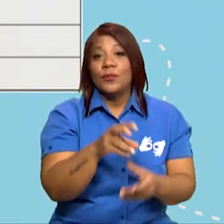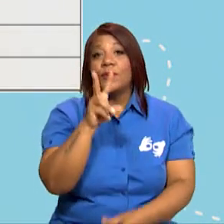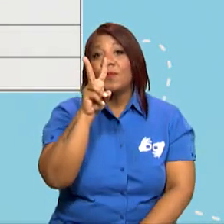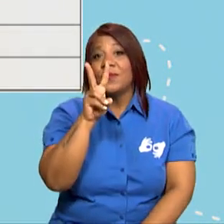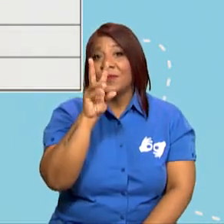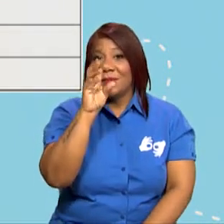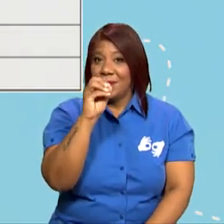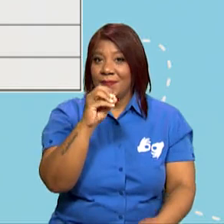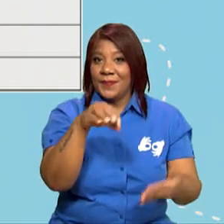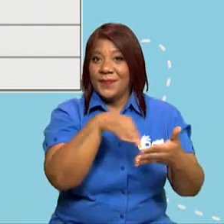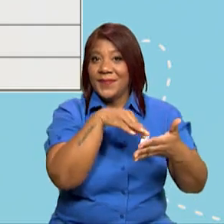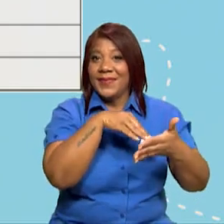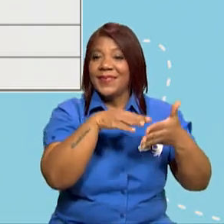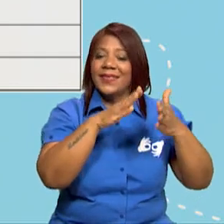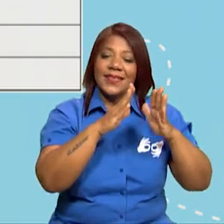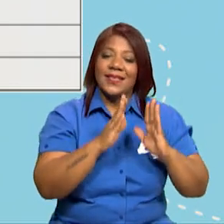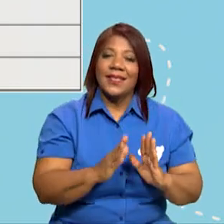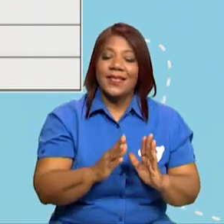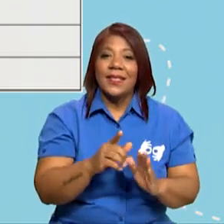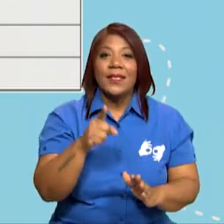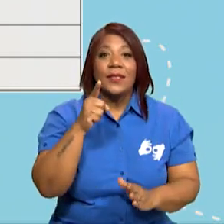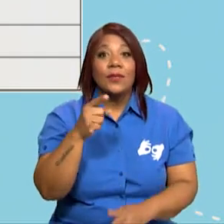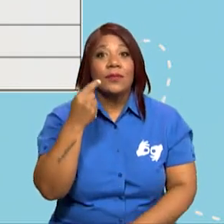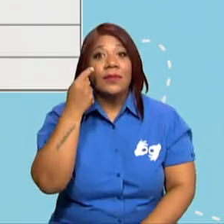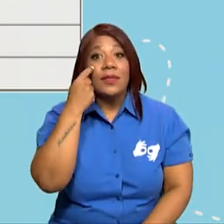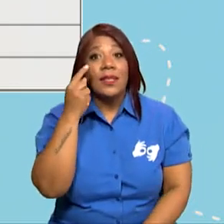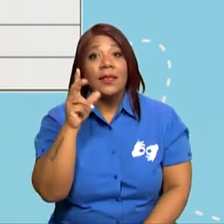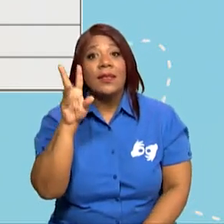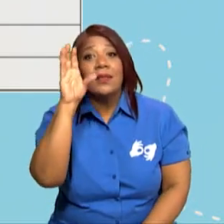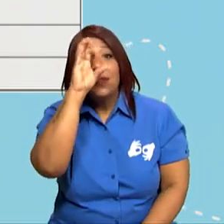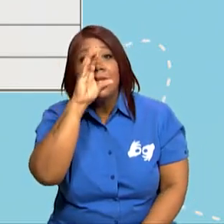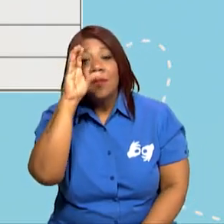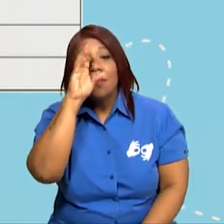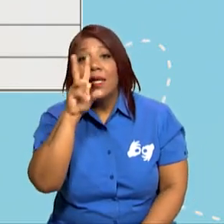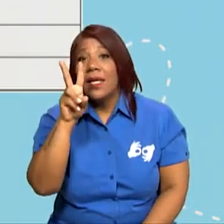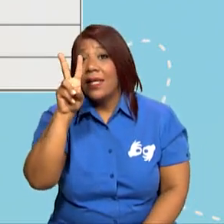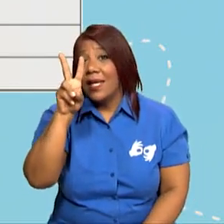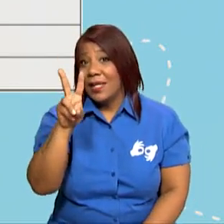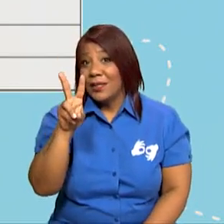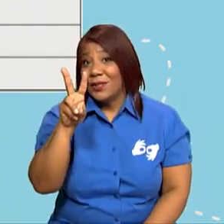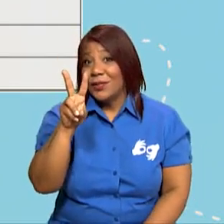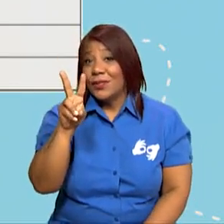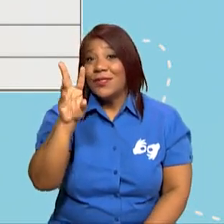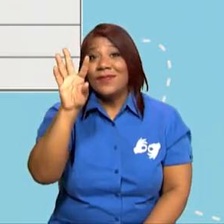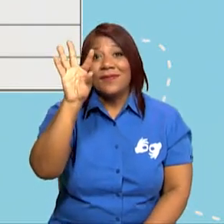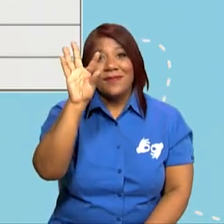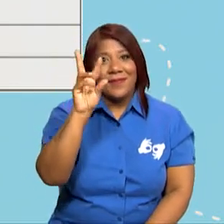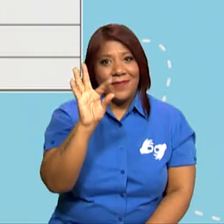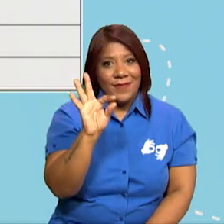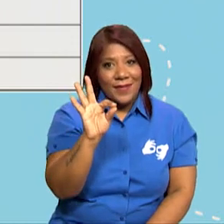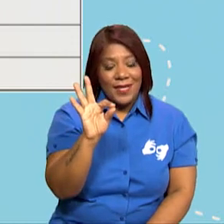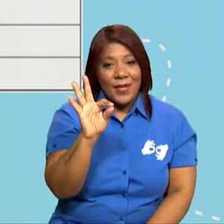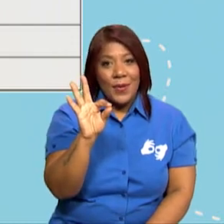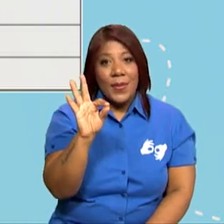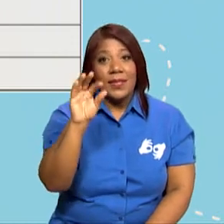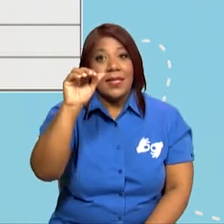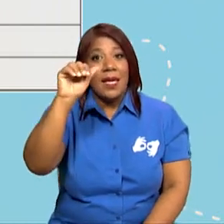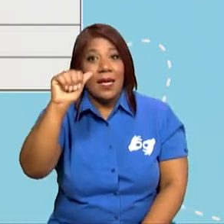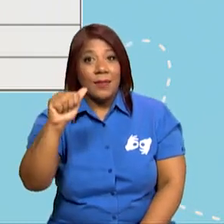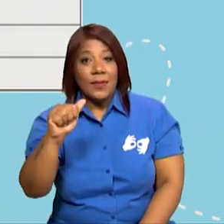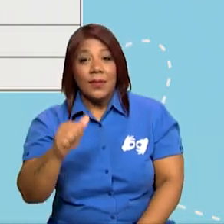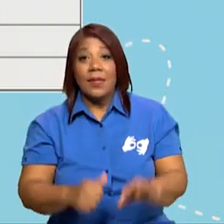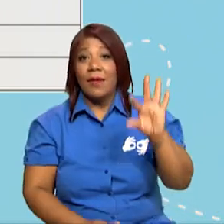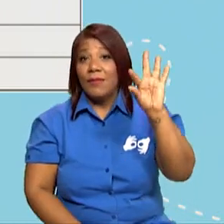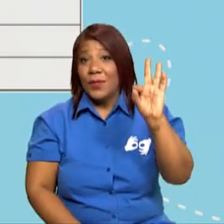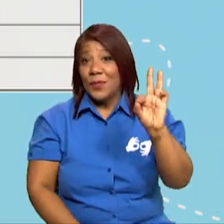20 estudiantes. Y calcula la frecuencia relativa de los datos y responde a las preguntas. A los chicos vamos a invitarlos a que hagan una captura